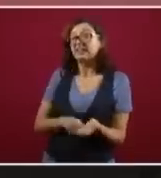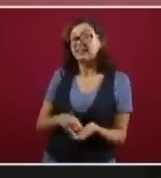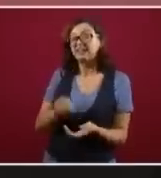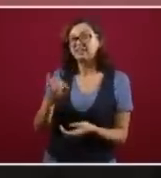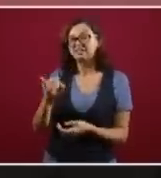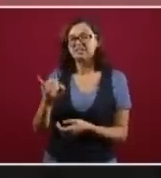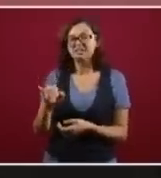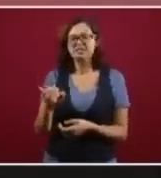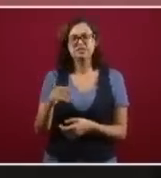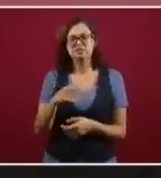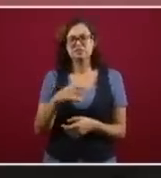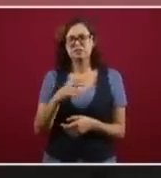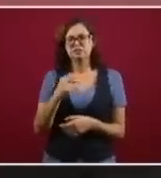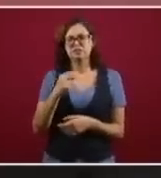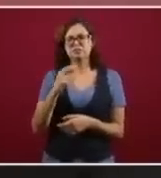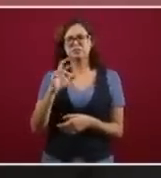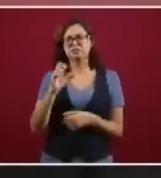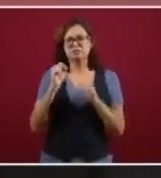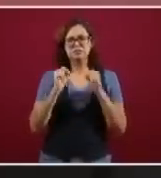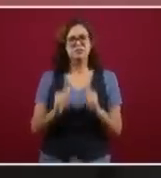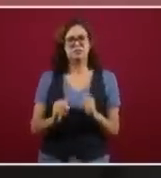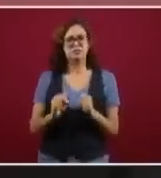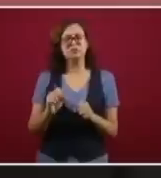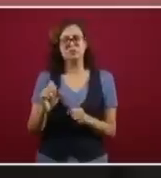No estoy tan seguro, pero